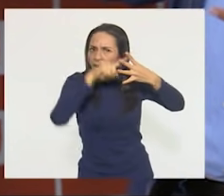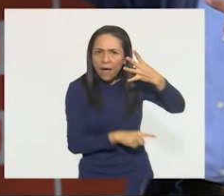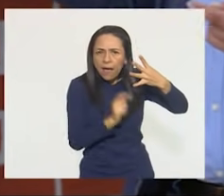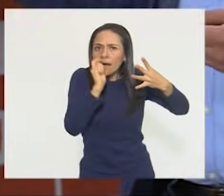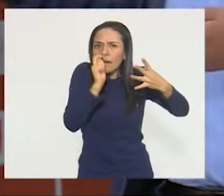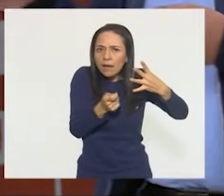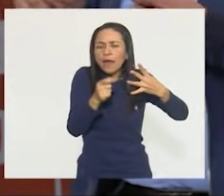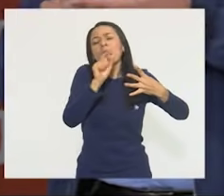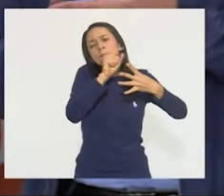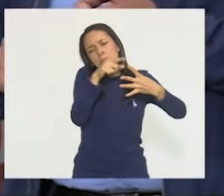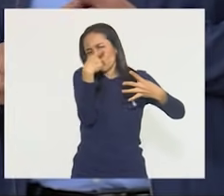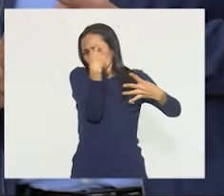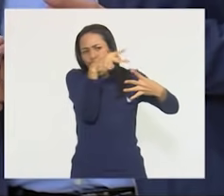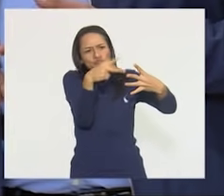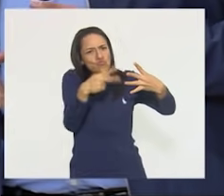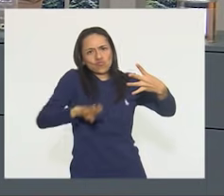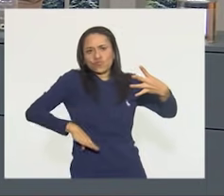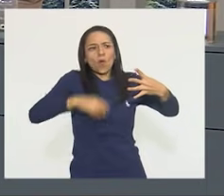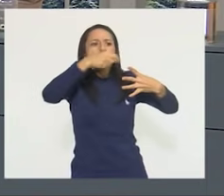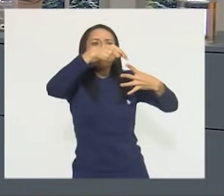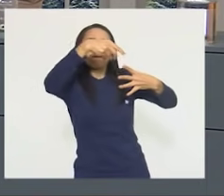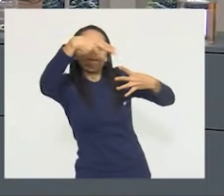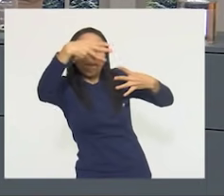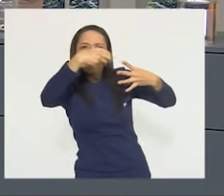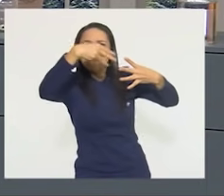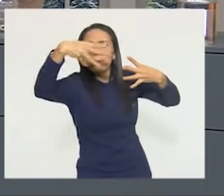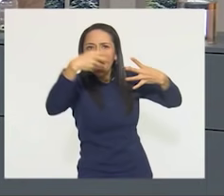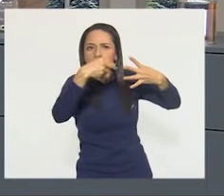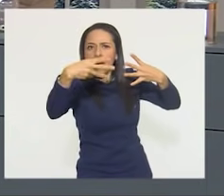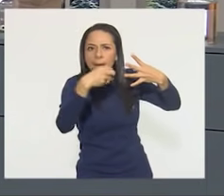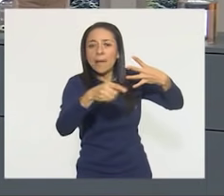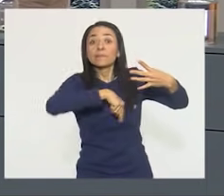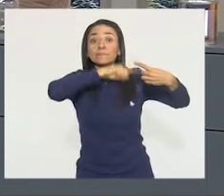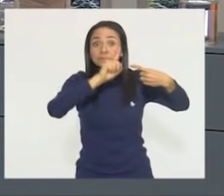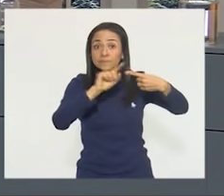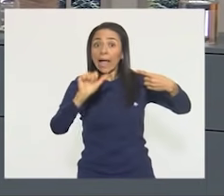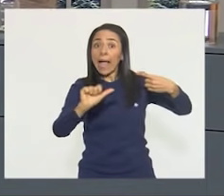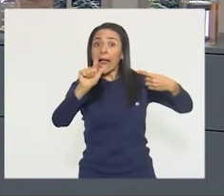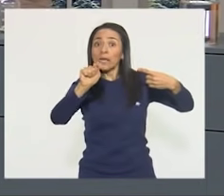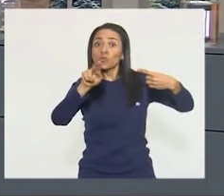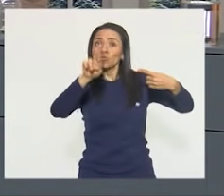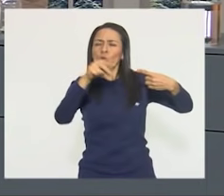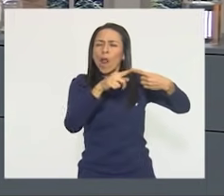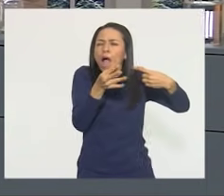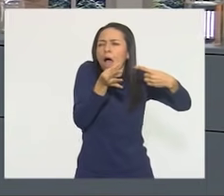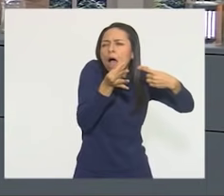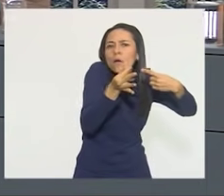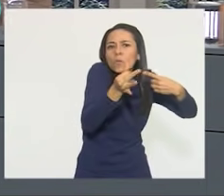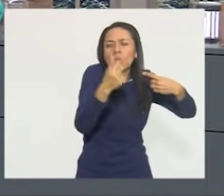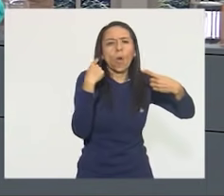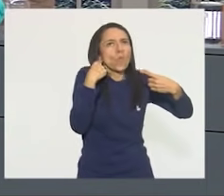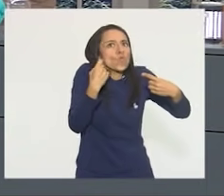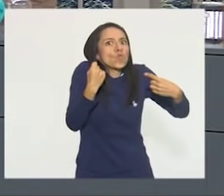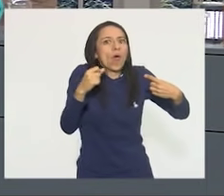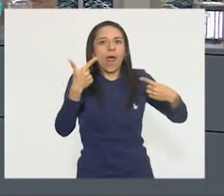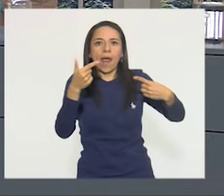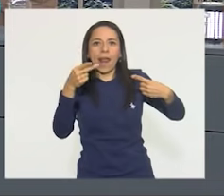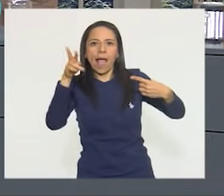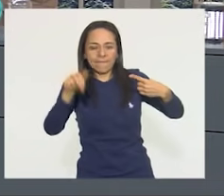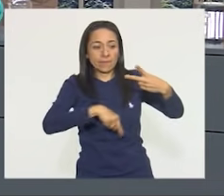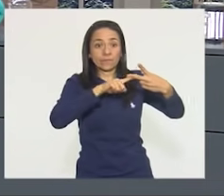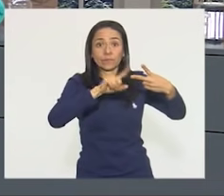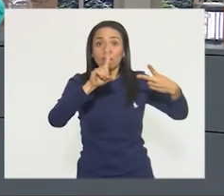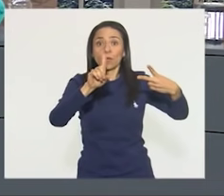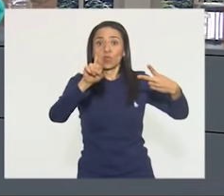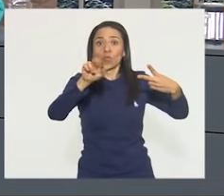tiene sus diferentes características. La altura es agudo y grave. La duración puede ser largo